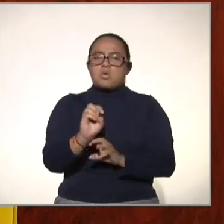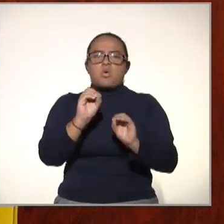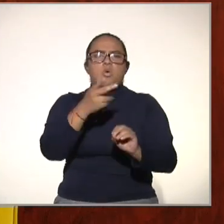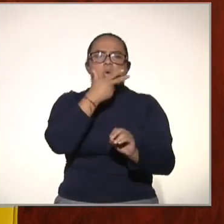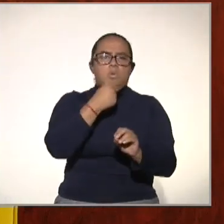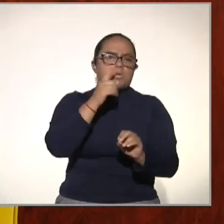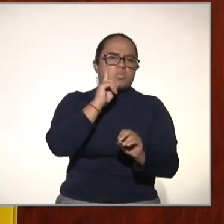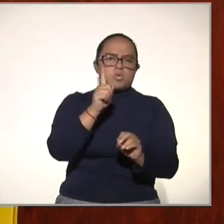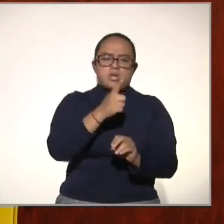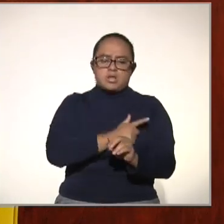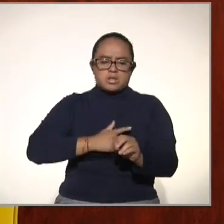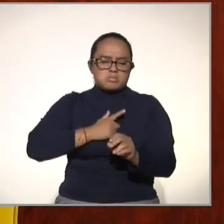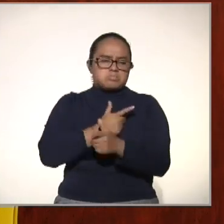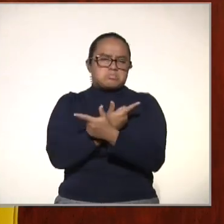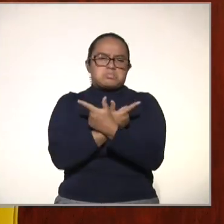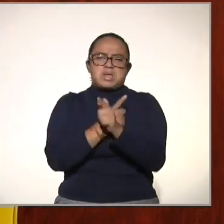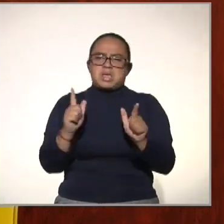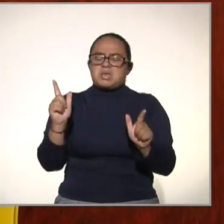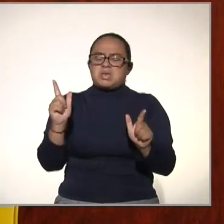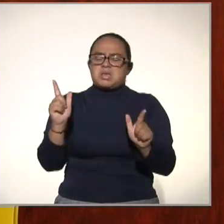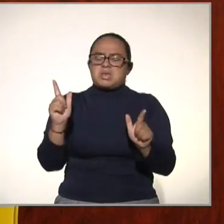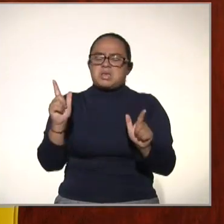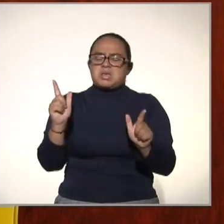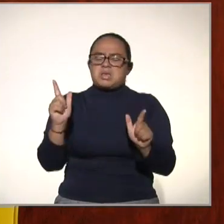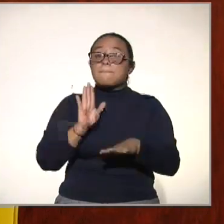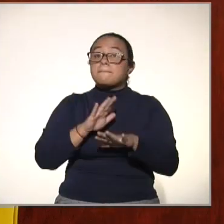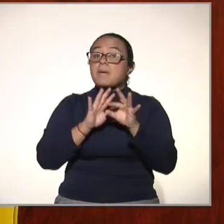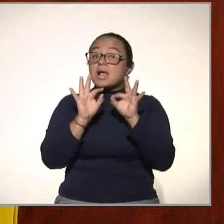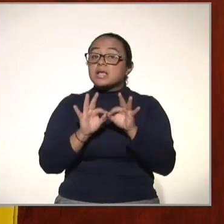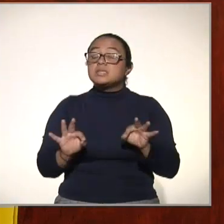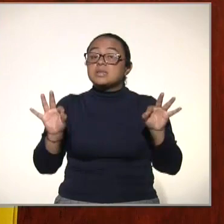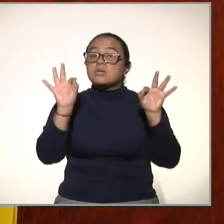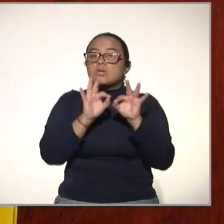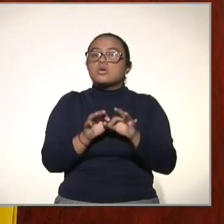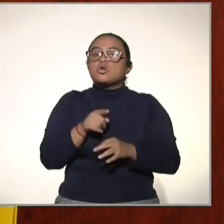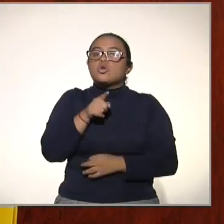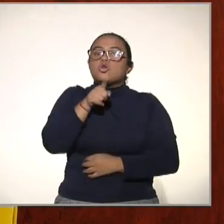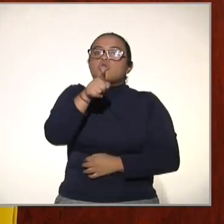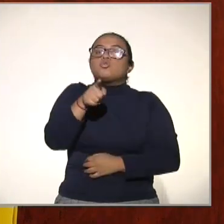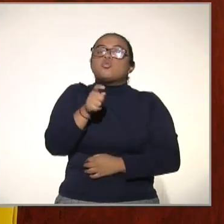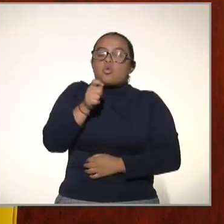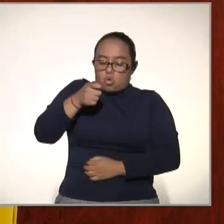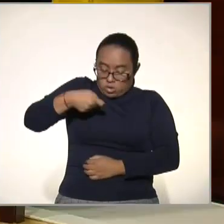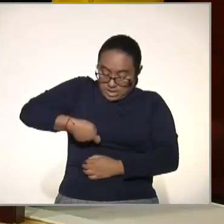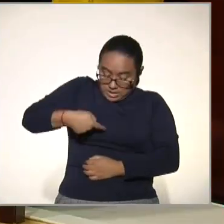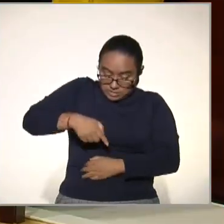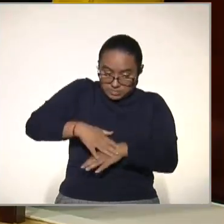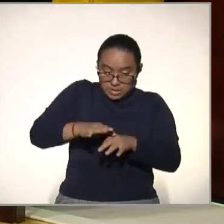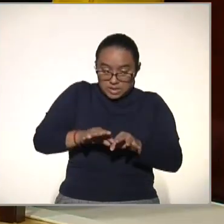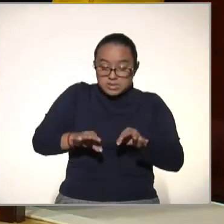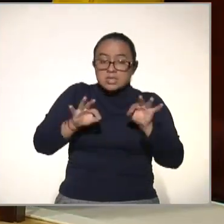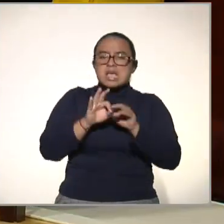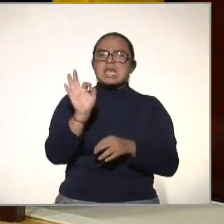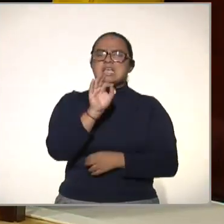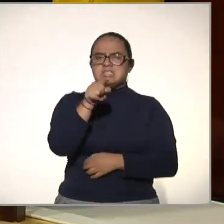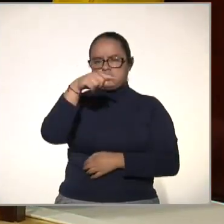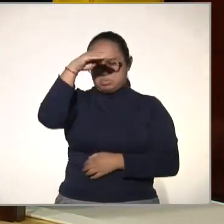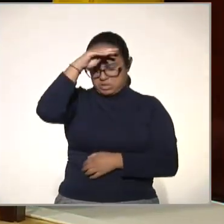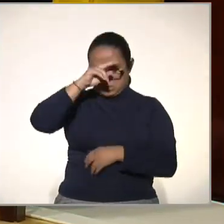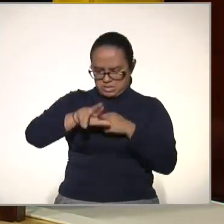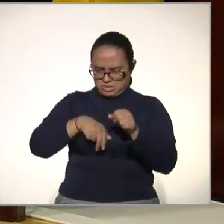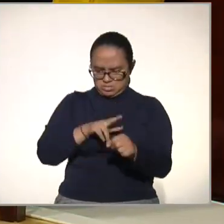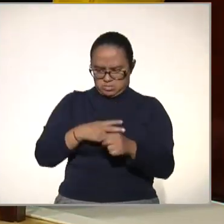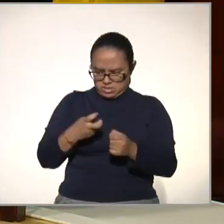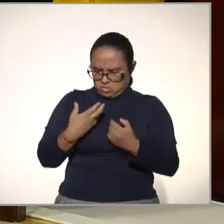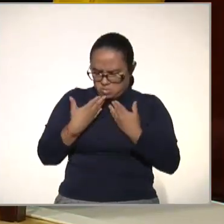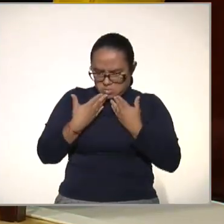heterosexual, bisexual, pansexual, gay, lesbiana. Lo que importa es cómo entendés lo que sos. Si pensás que es algo natural, si pensás que viene